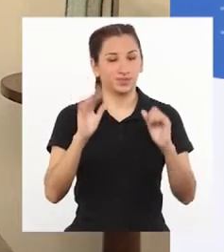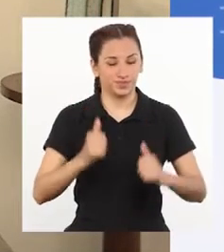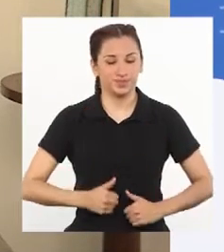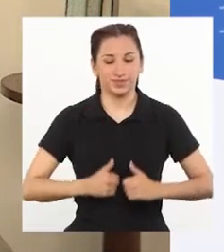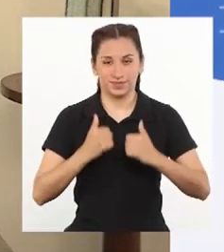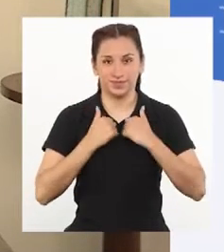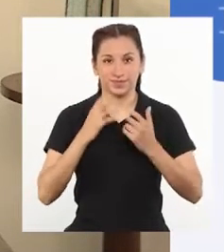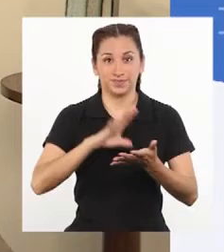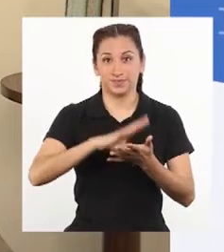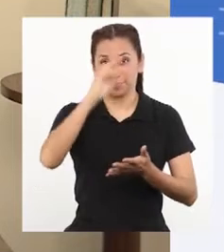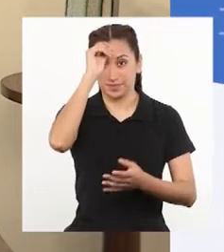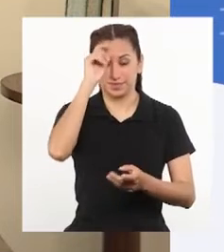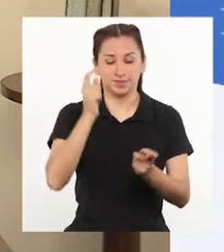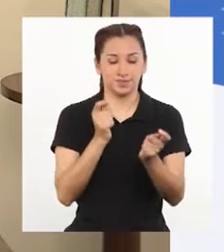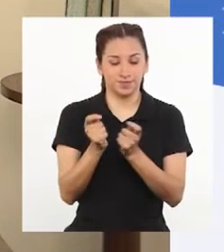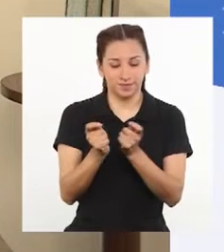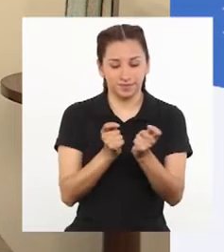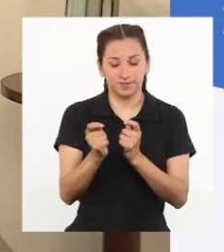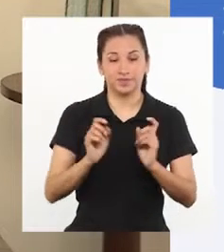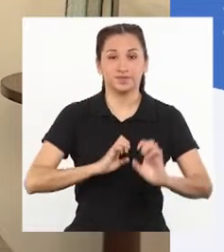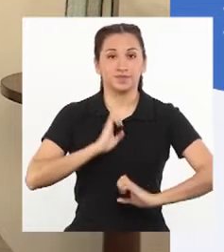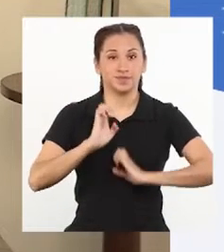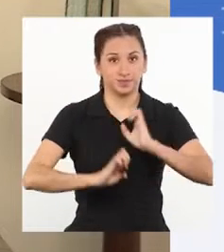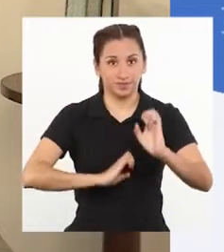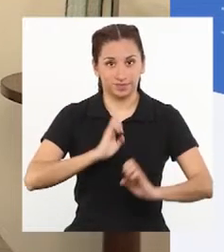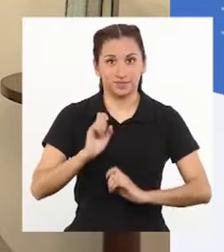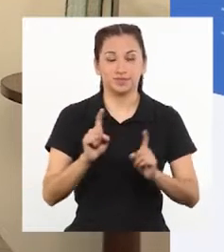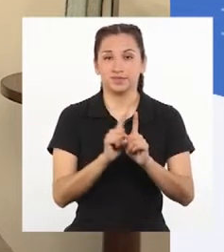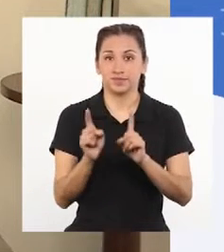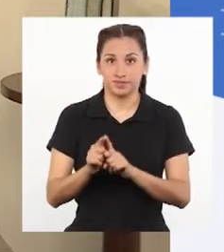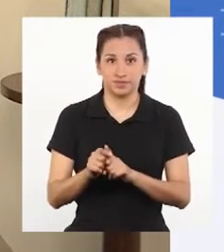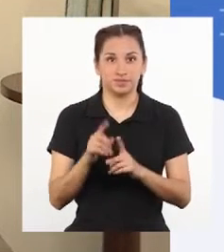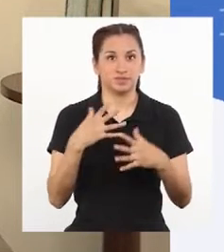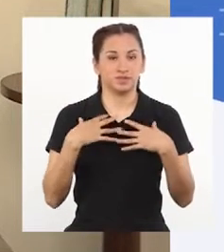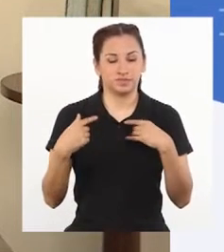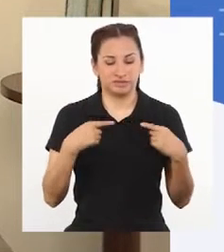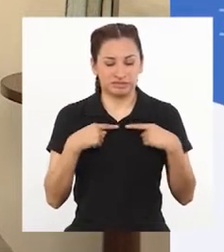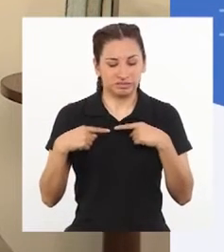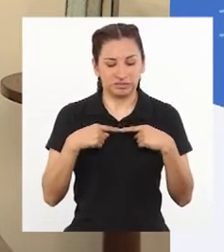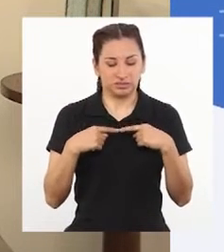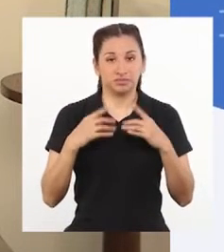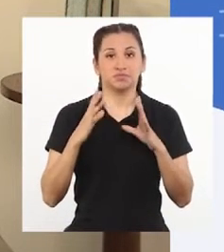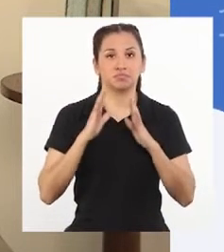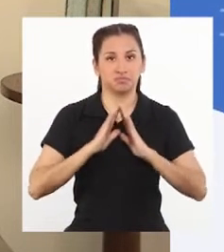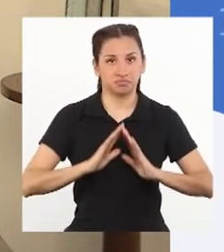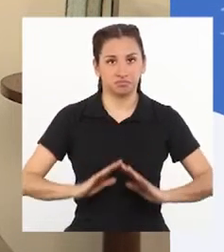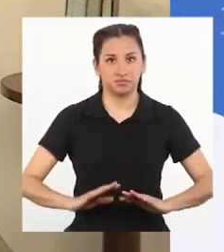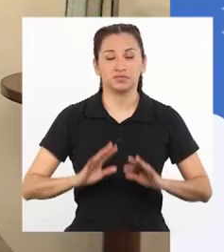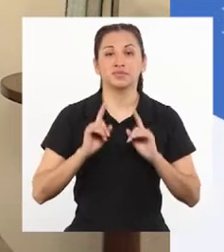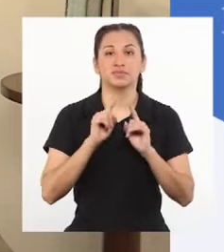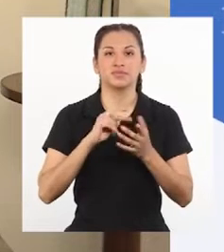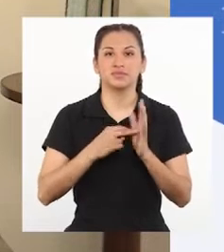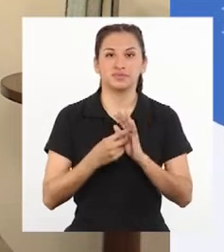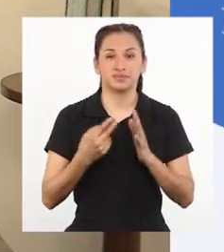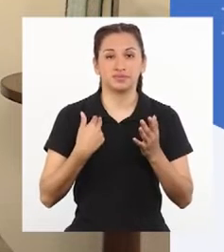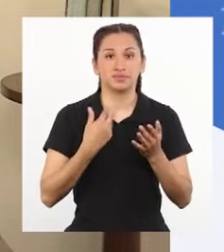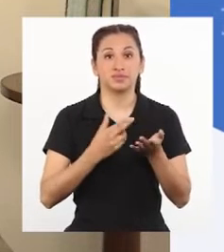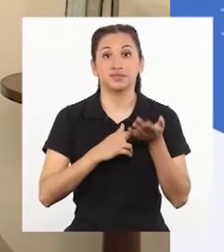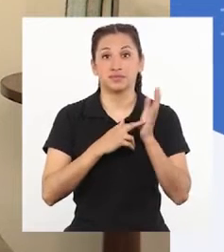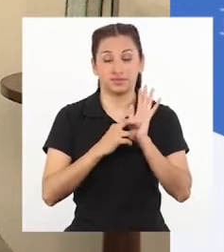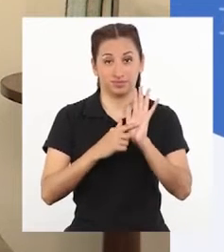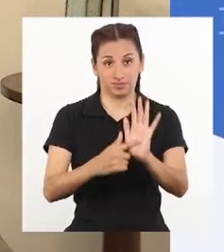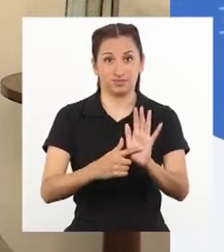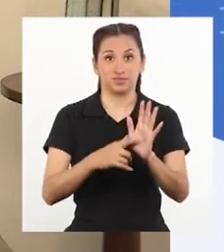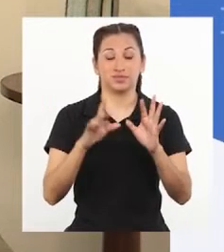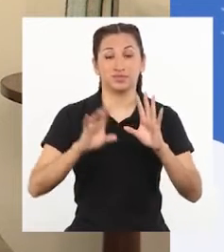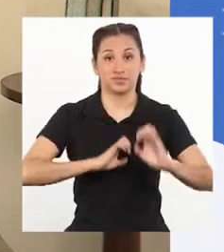exigencias de la vida. Aprende a controlar sus sentimientos y sus conflictos efectivamente. Es decir,